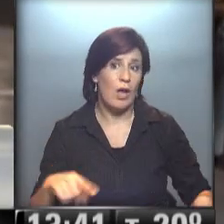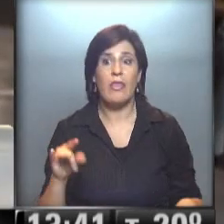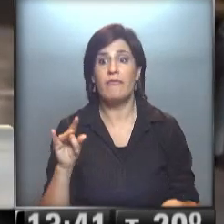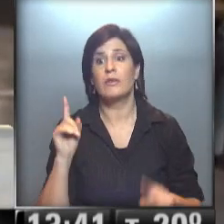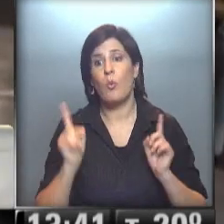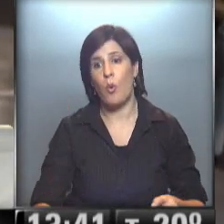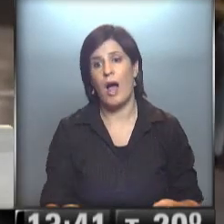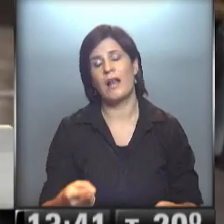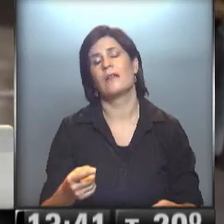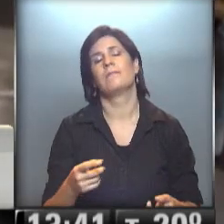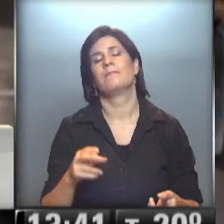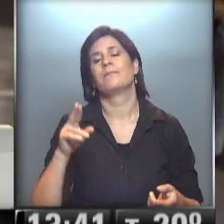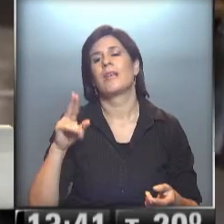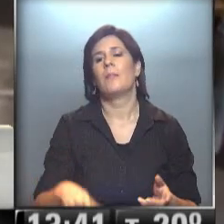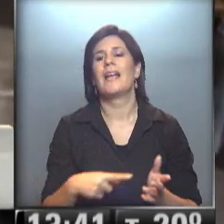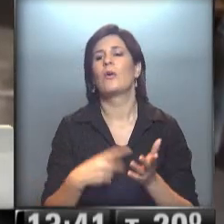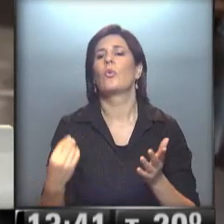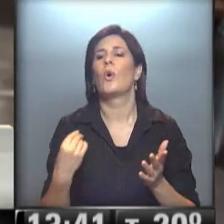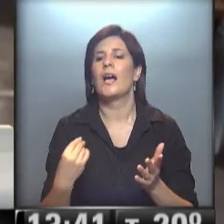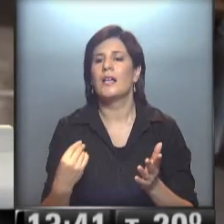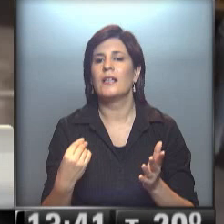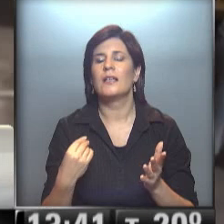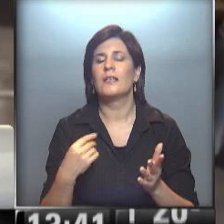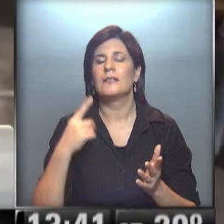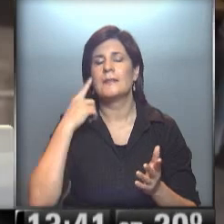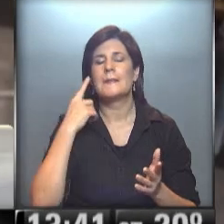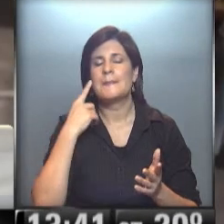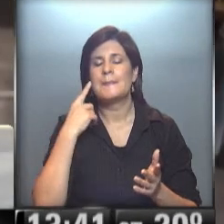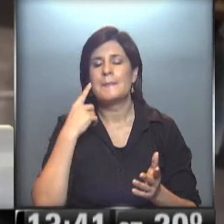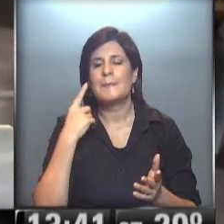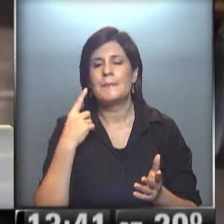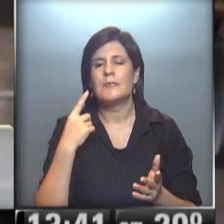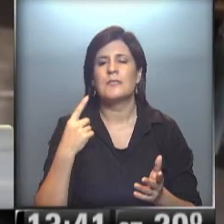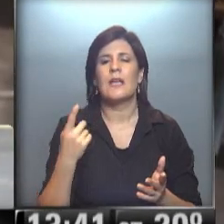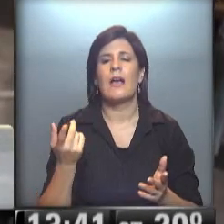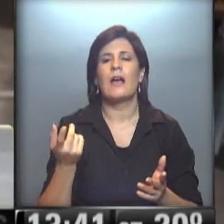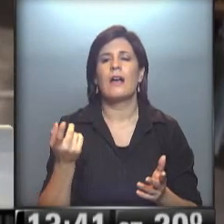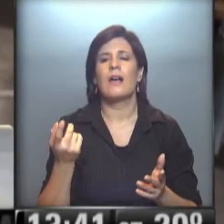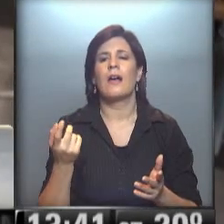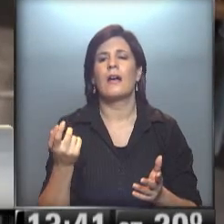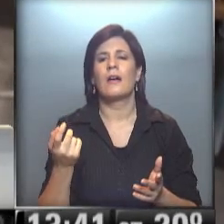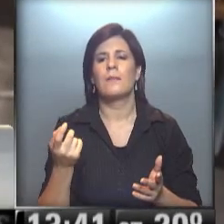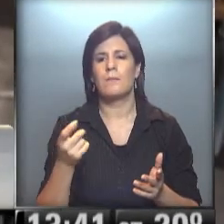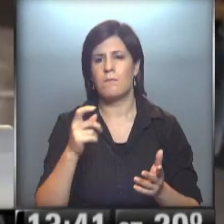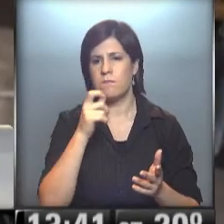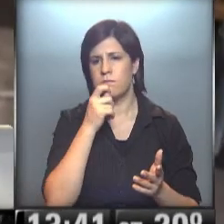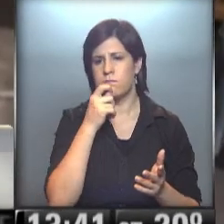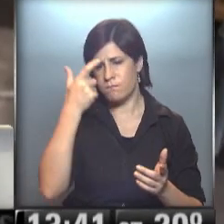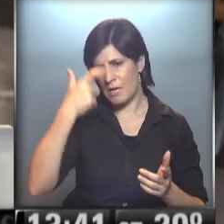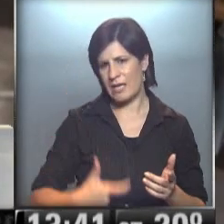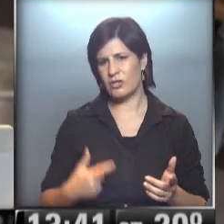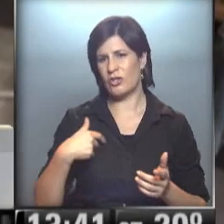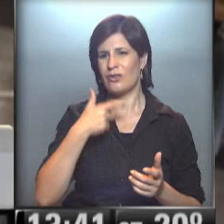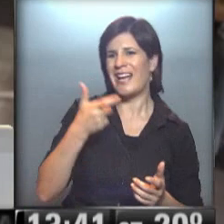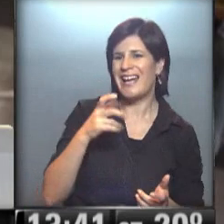como la Consigna fue El Punto de partida fue no no parodiar digamos no parodiar el personaje no